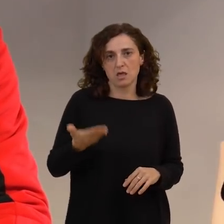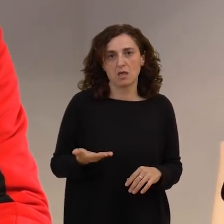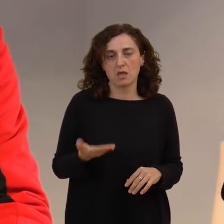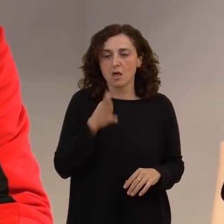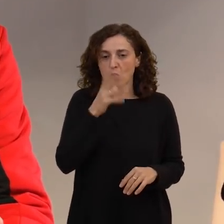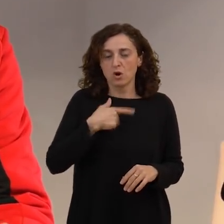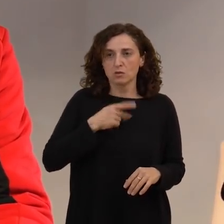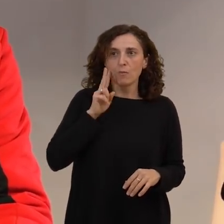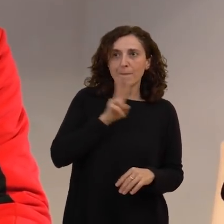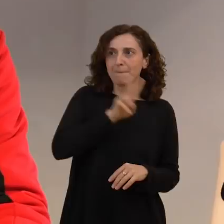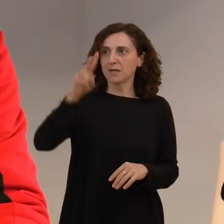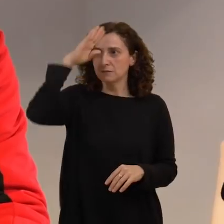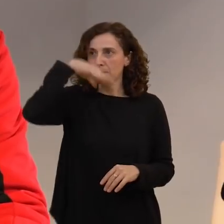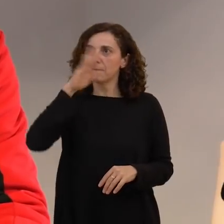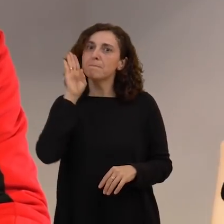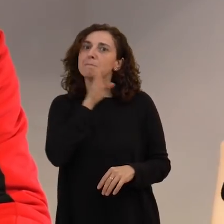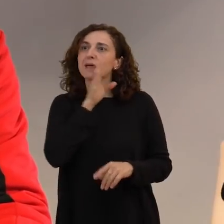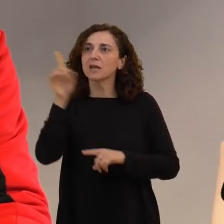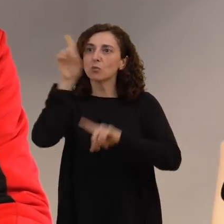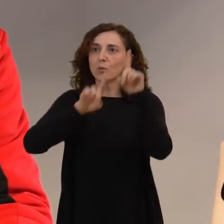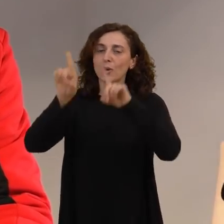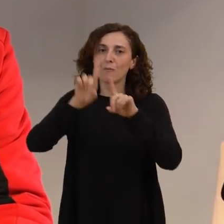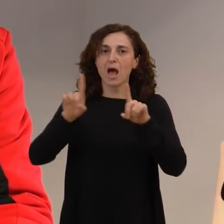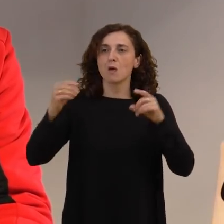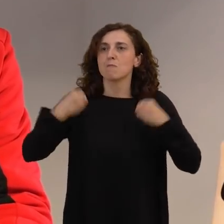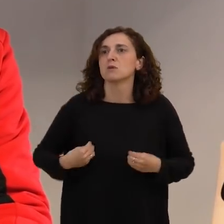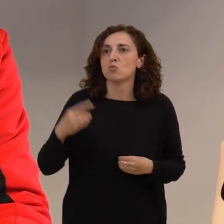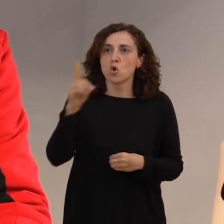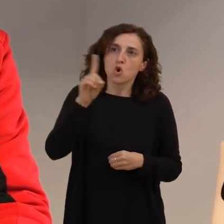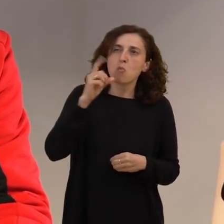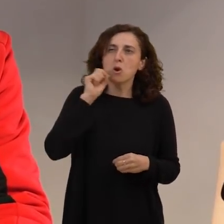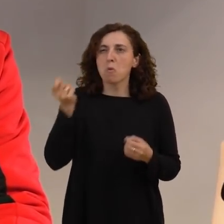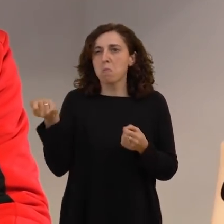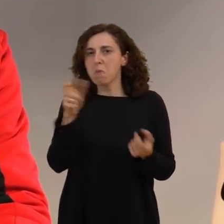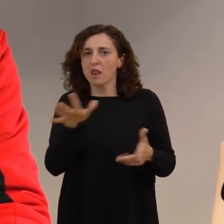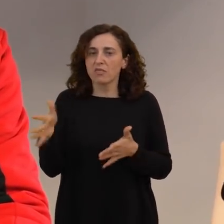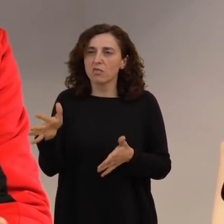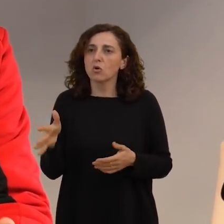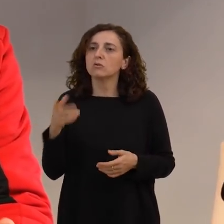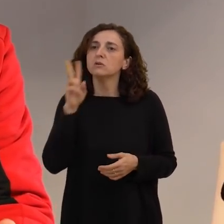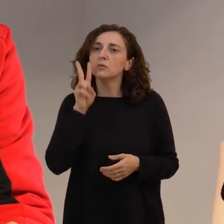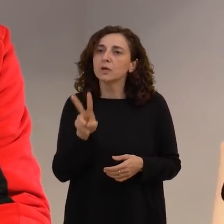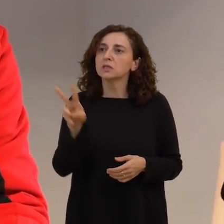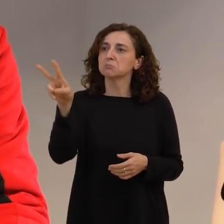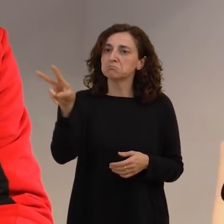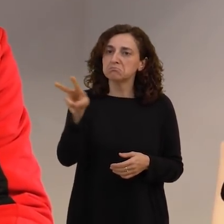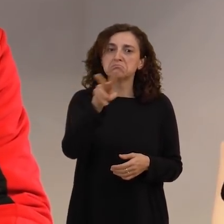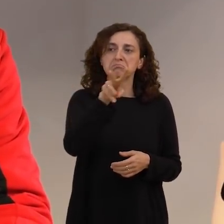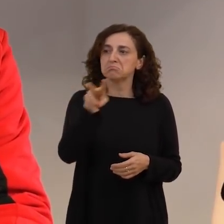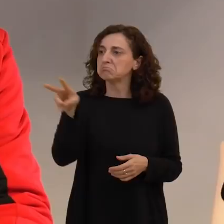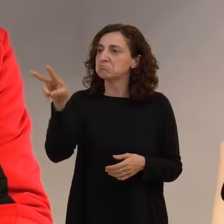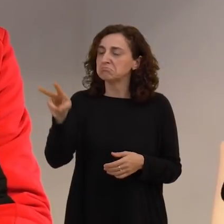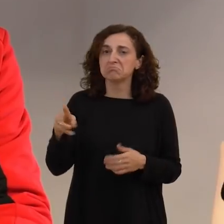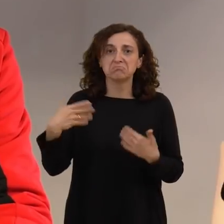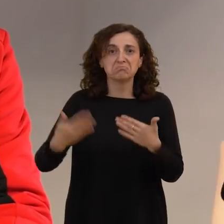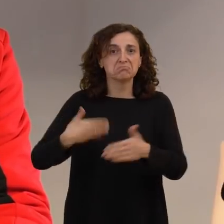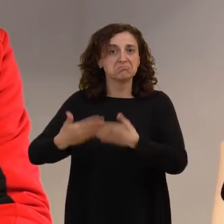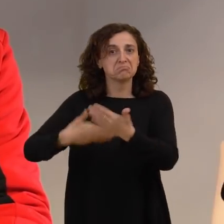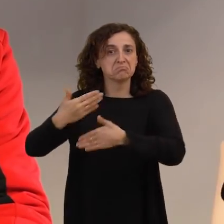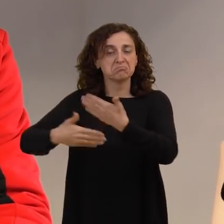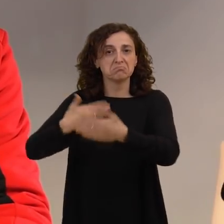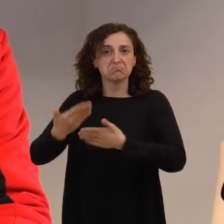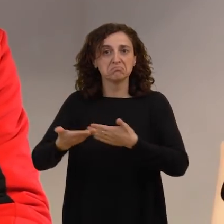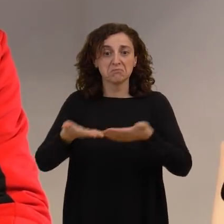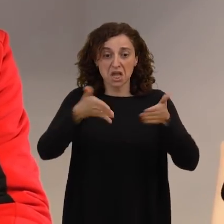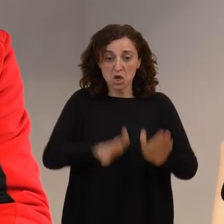Porque ves a otros padres que tienen un problema, si no es el mismo, muy similar, y bueno, ahí están. O sea,